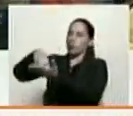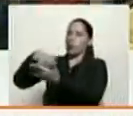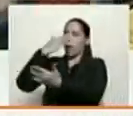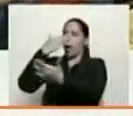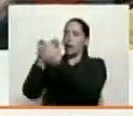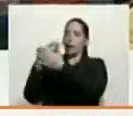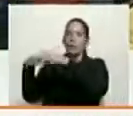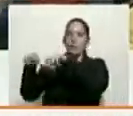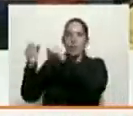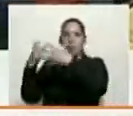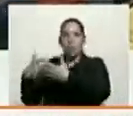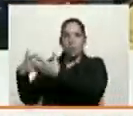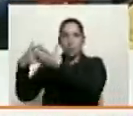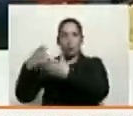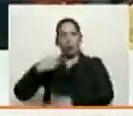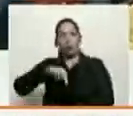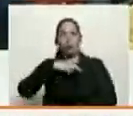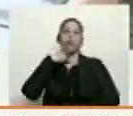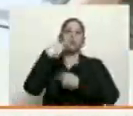hemos levantado nuestra voz.